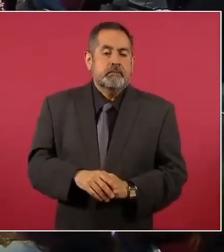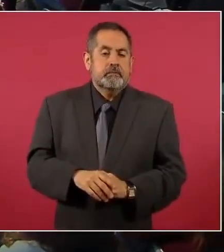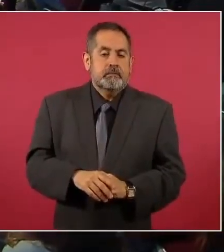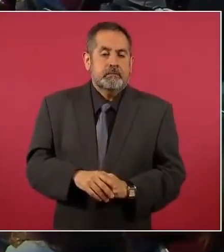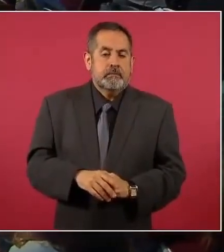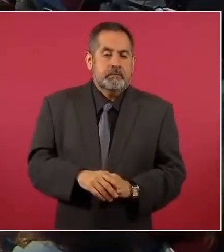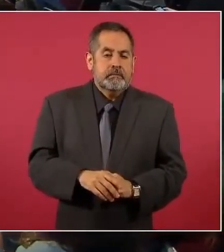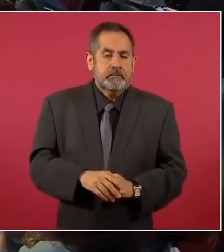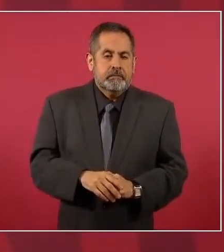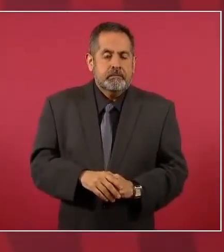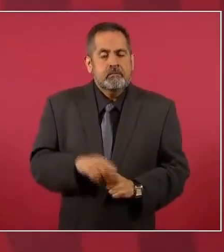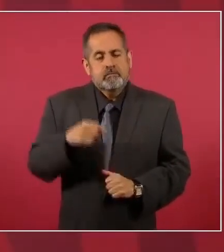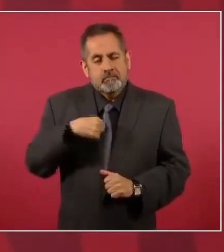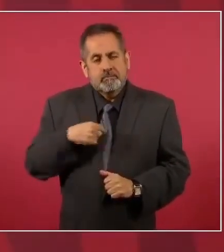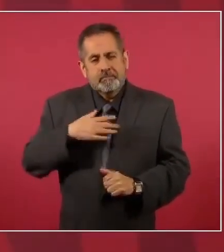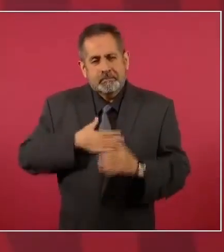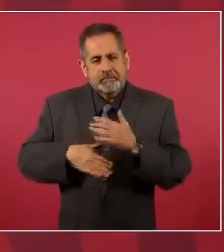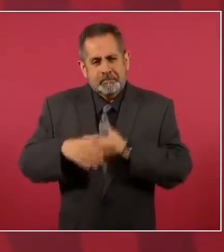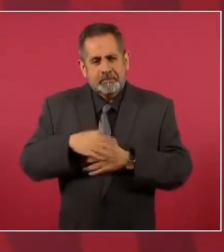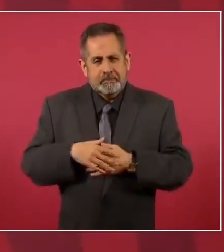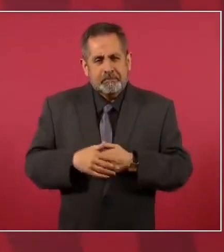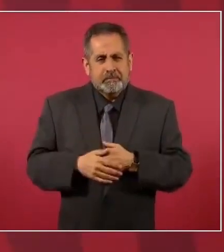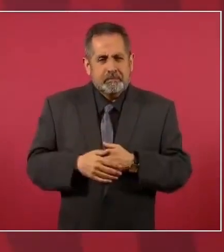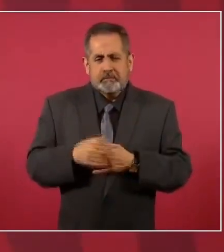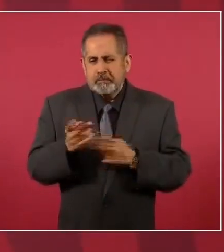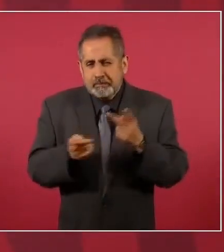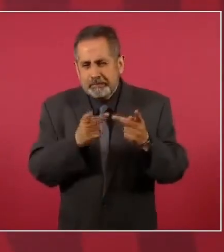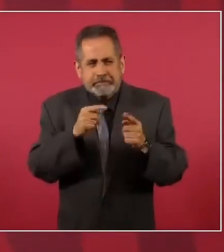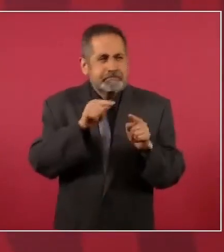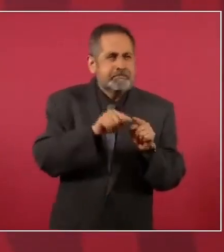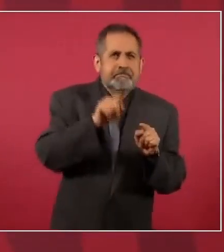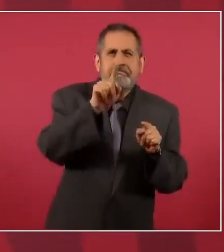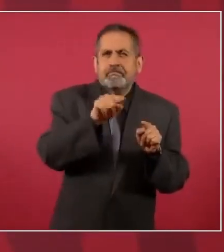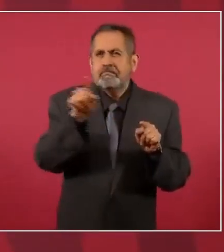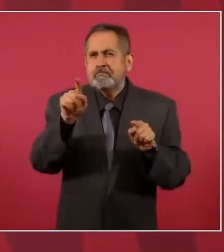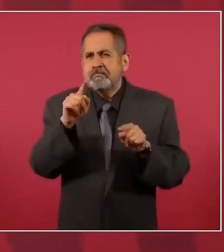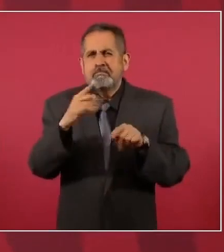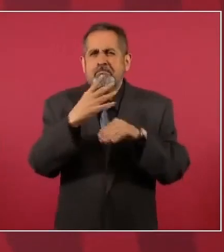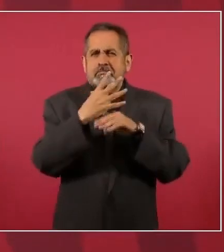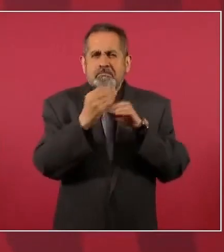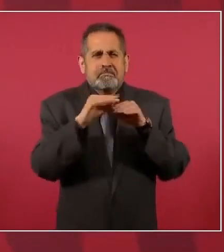Ya cuando venía cansado, venía preguntándole cosas, ya íbamos a bajar,